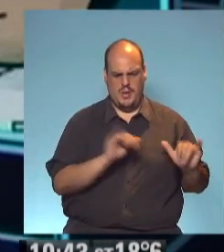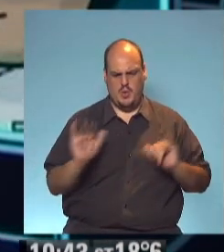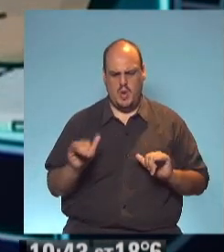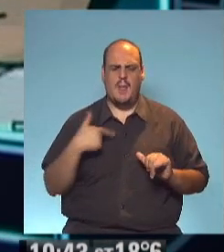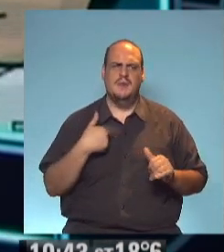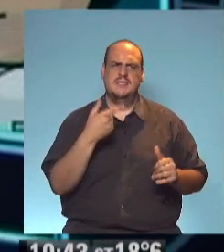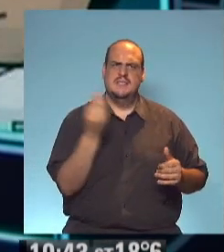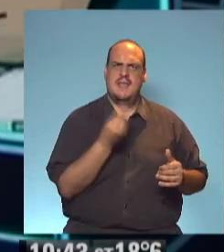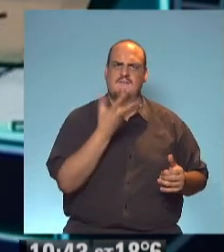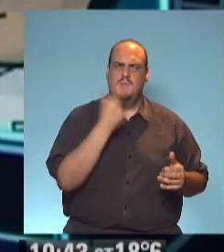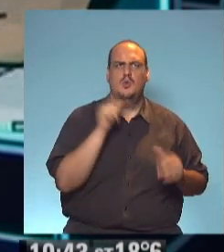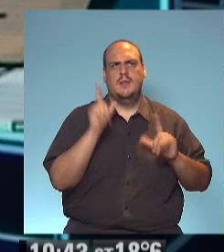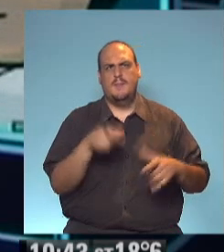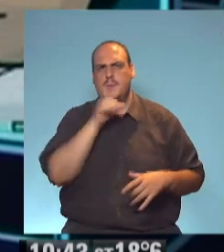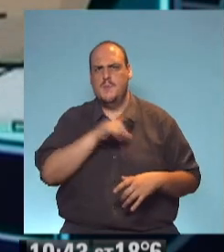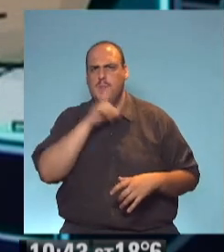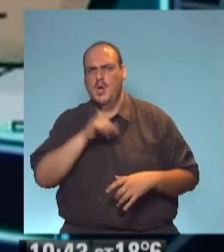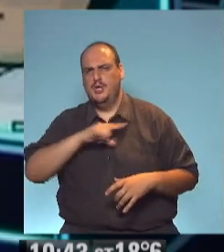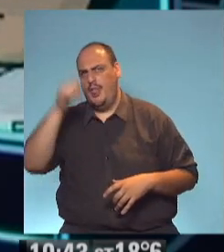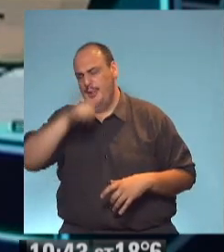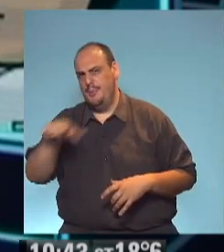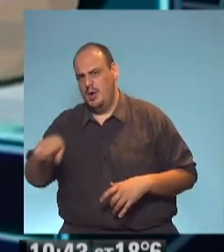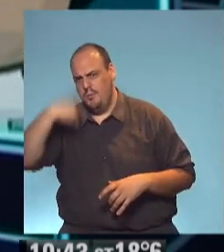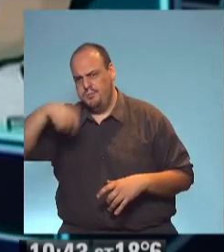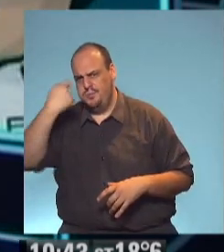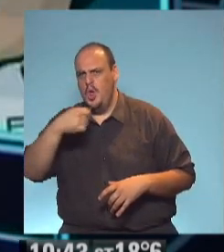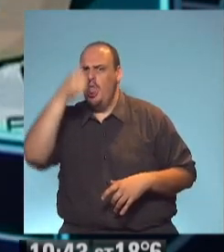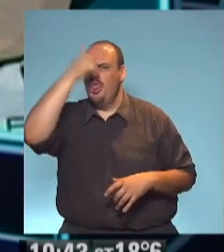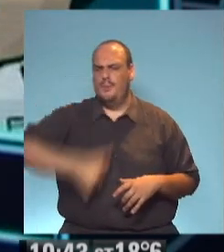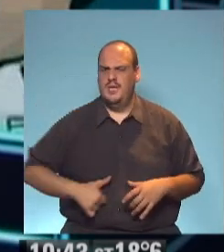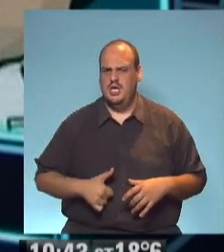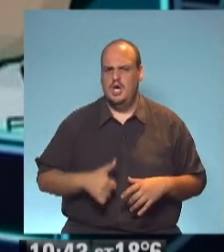y comer postres con merengue los domingos. ¡Domingo!